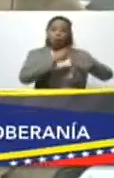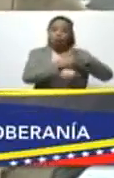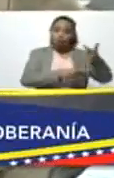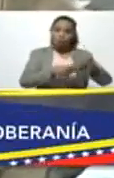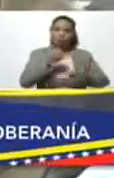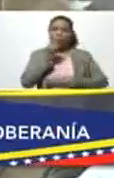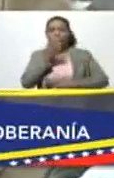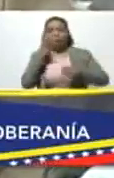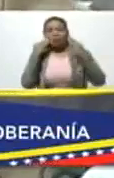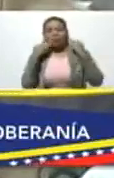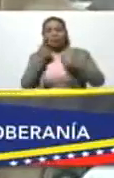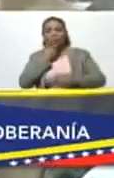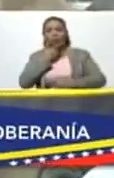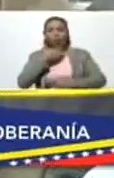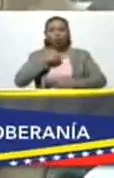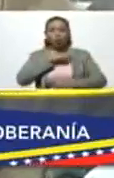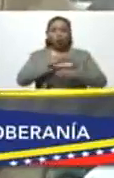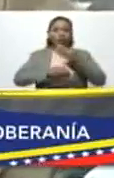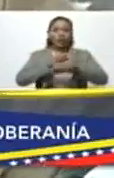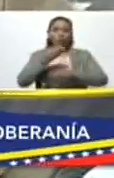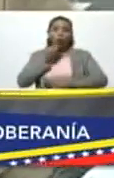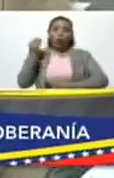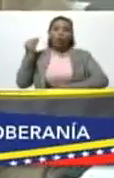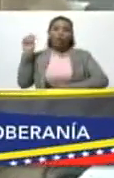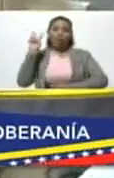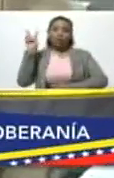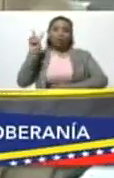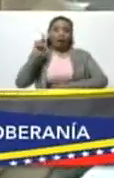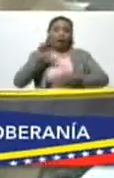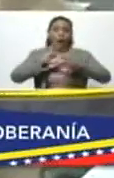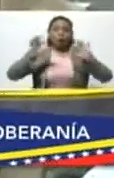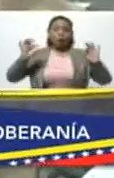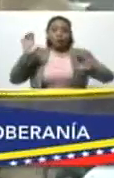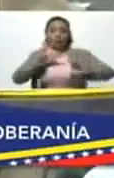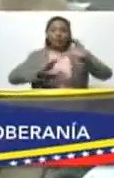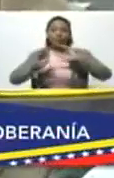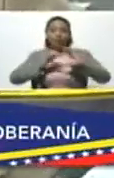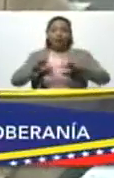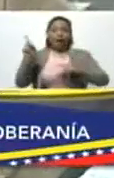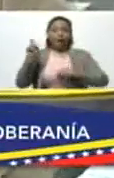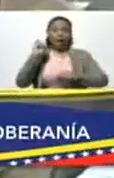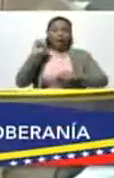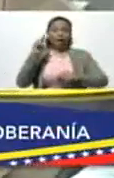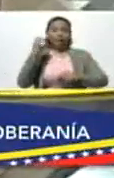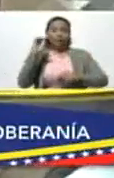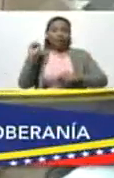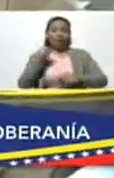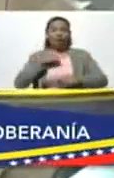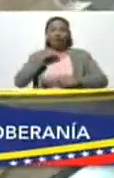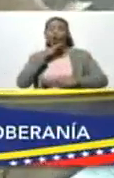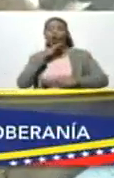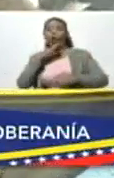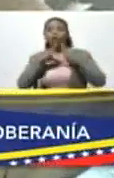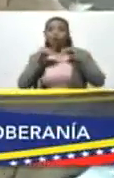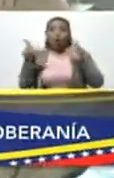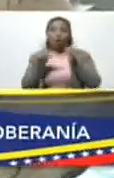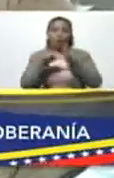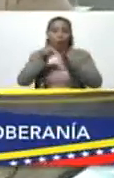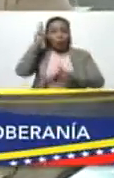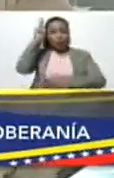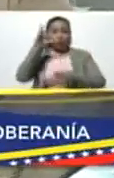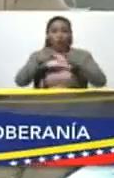experiencia hermosa que hemos hecho con los jóvenes de Miranda y las Olimpiadas Científicas, el IBIC se la pasa lleno de muchachos de todos los liceos, de profesores de